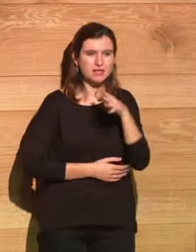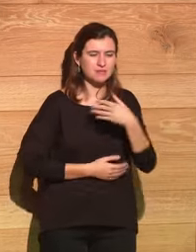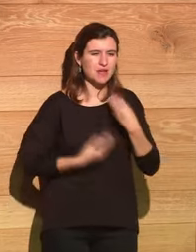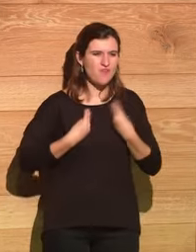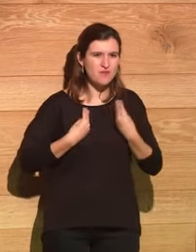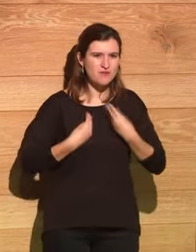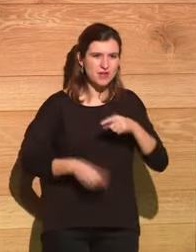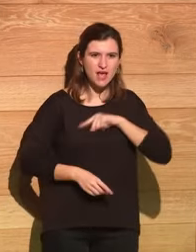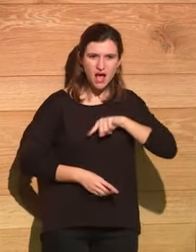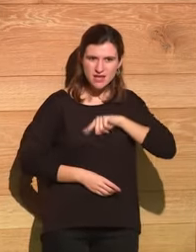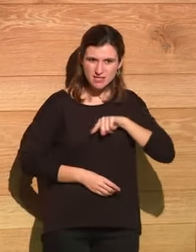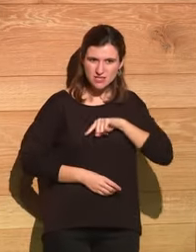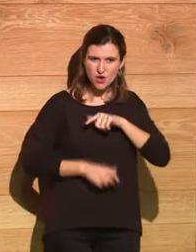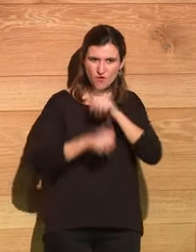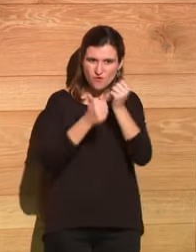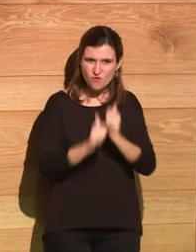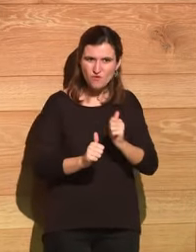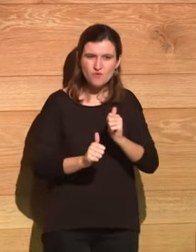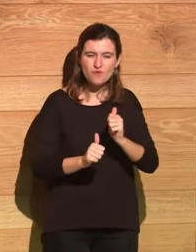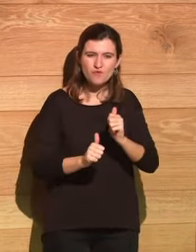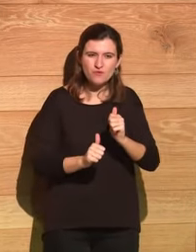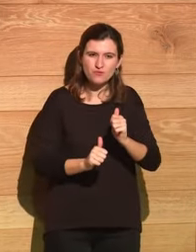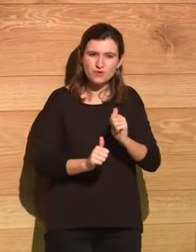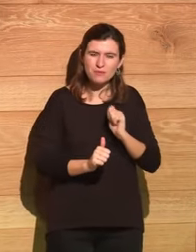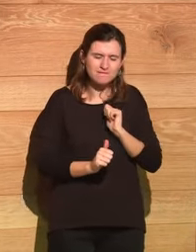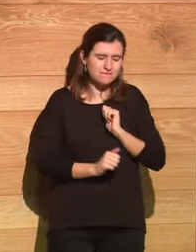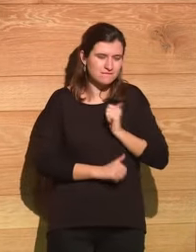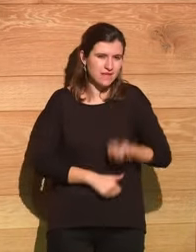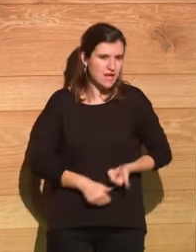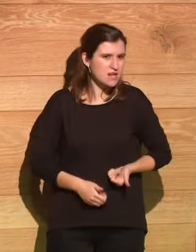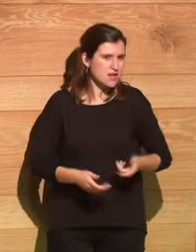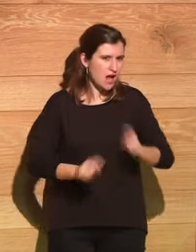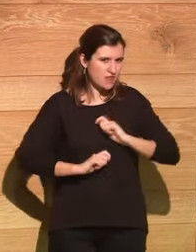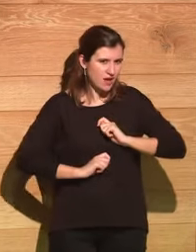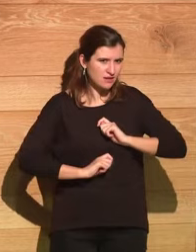y a sentirlo de una manera muchísimo más enriquecedora.